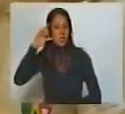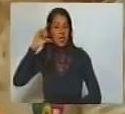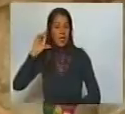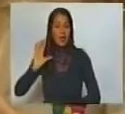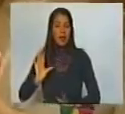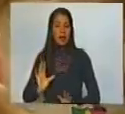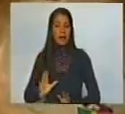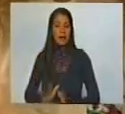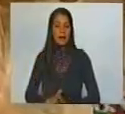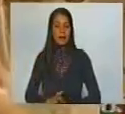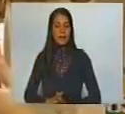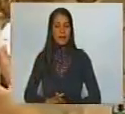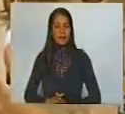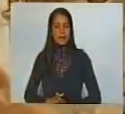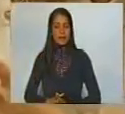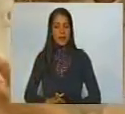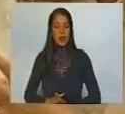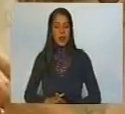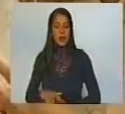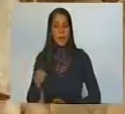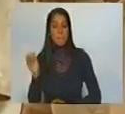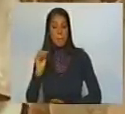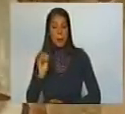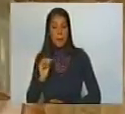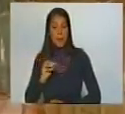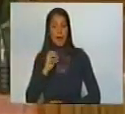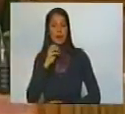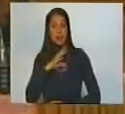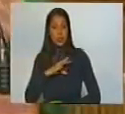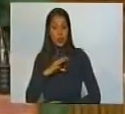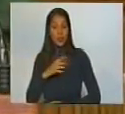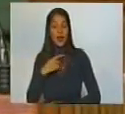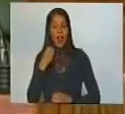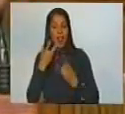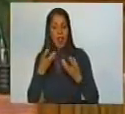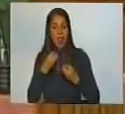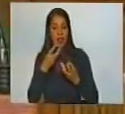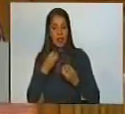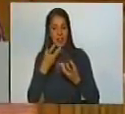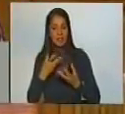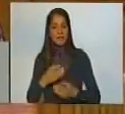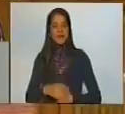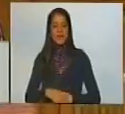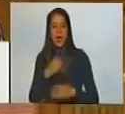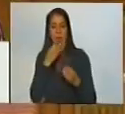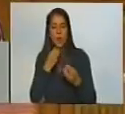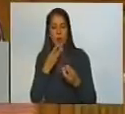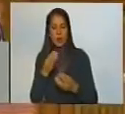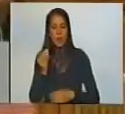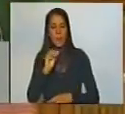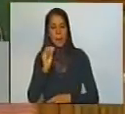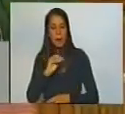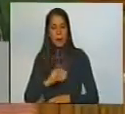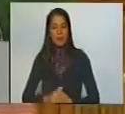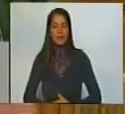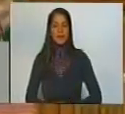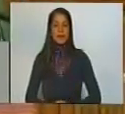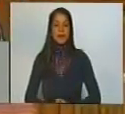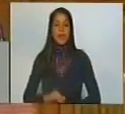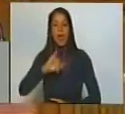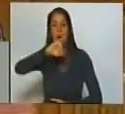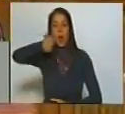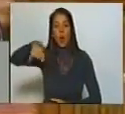Voy a echar uno más con el permiso de la presidenta y ustedes, ¿no? Uno más, ¿no? En